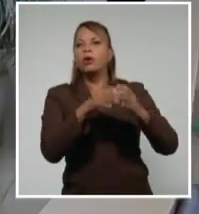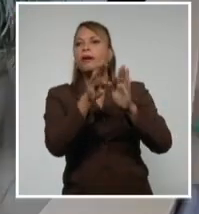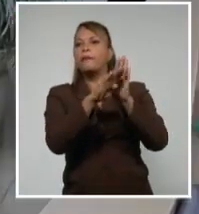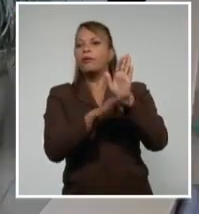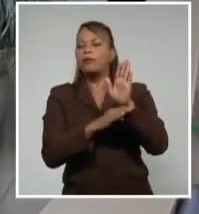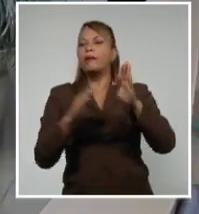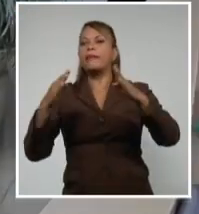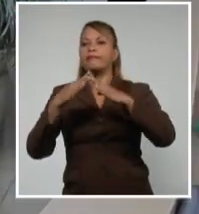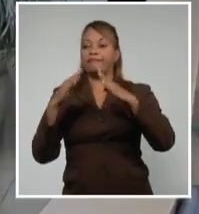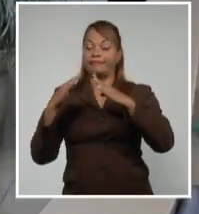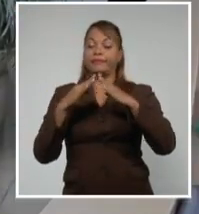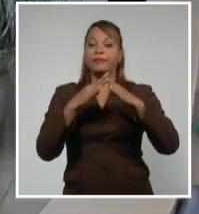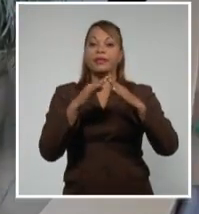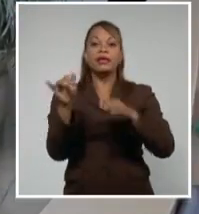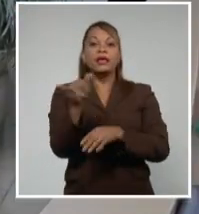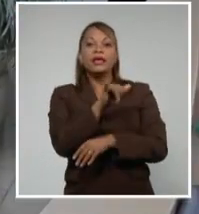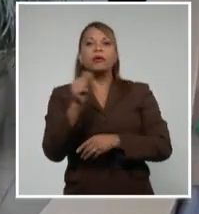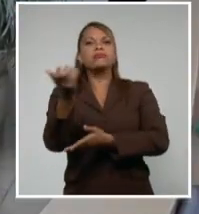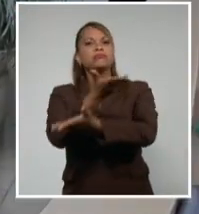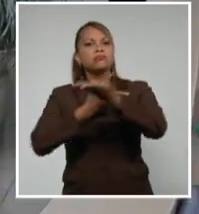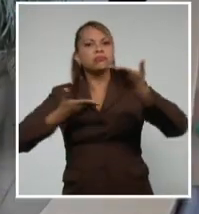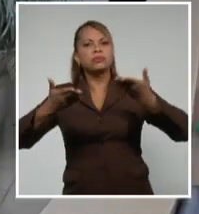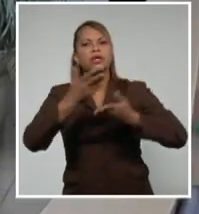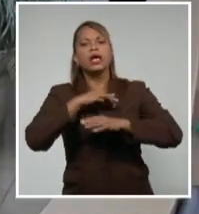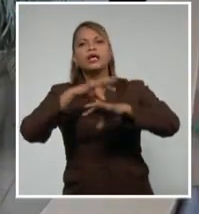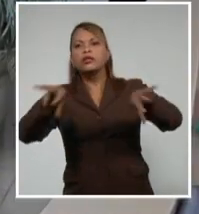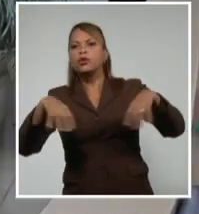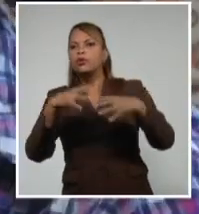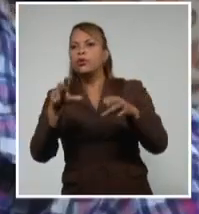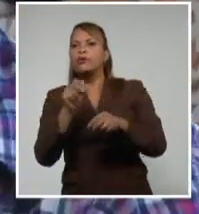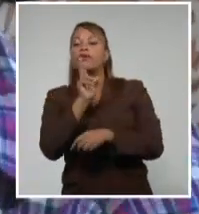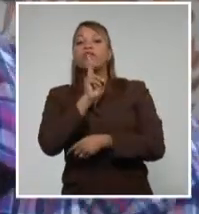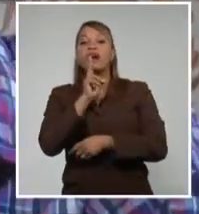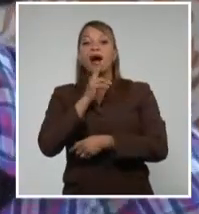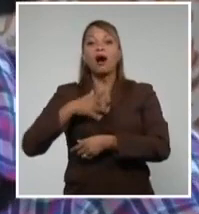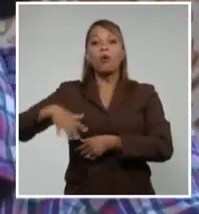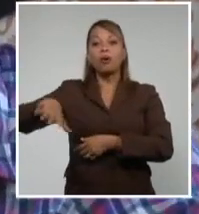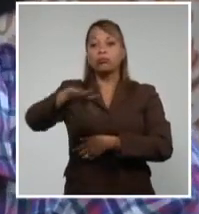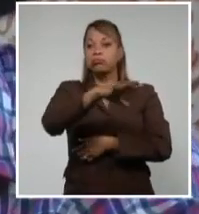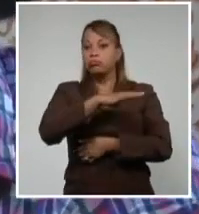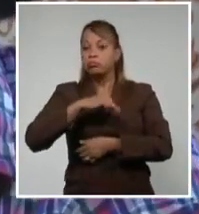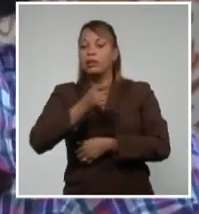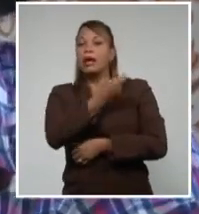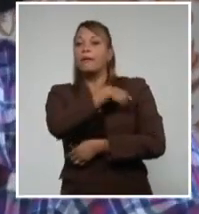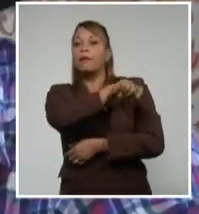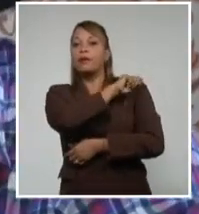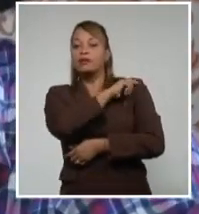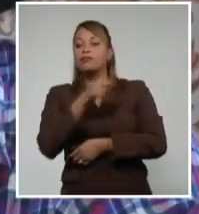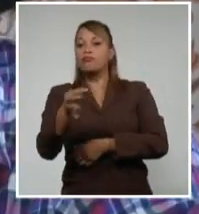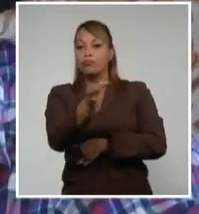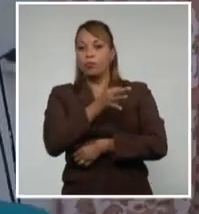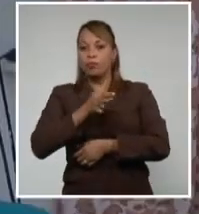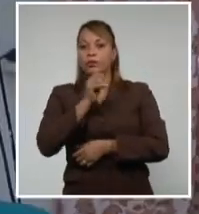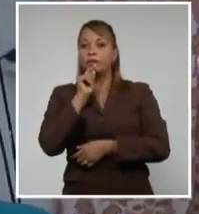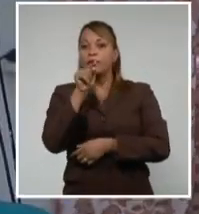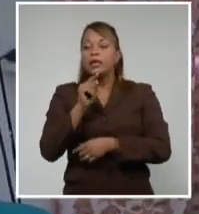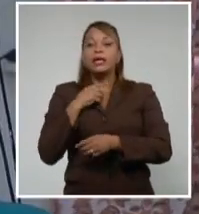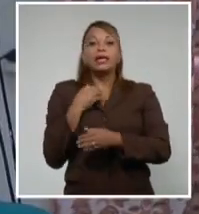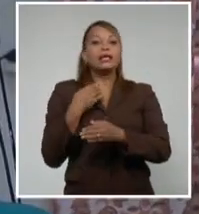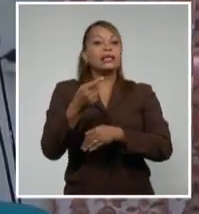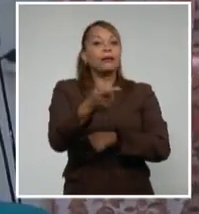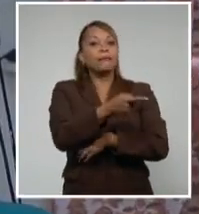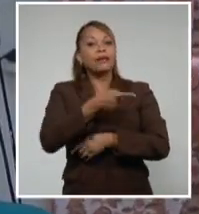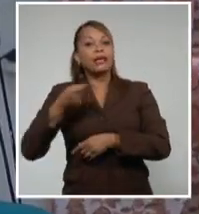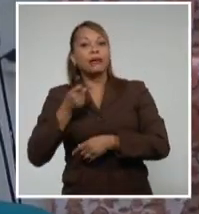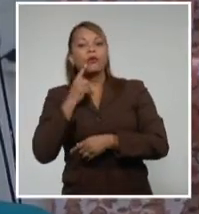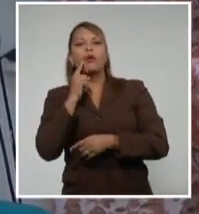vivienda. Igualmente intercambiaron sobre la situación del abasto de agua en los asentamientos poblacionales del municipio y la premura en concretar un